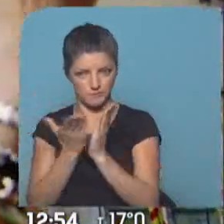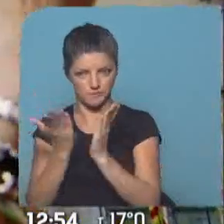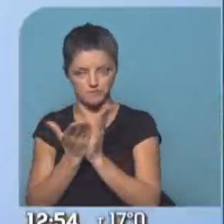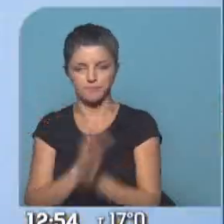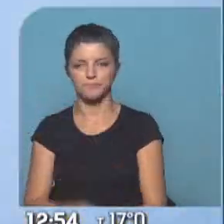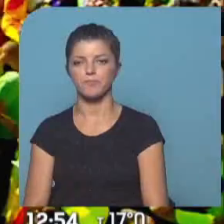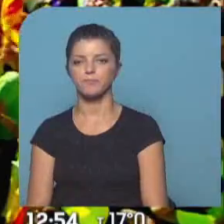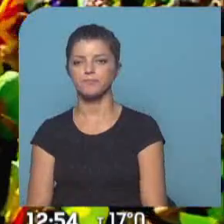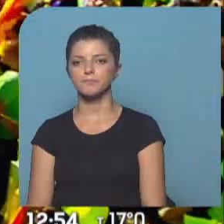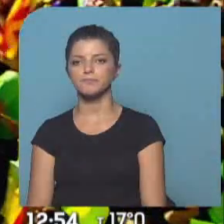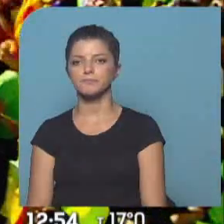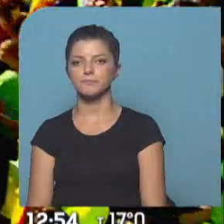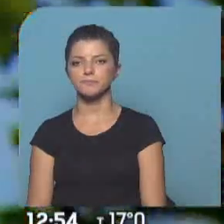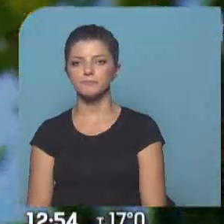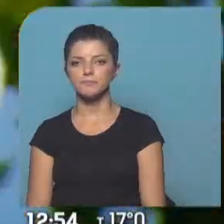República Catalana.